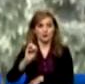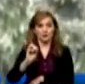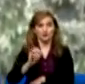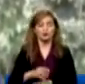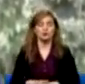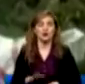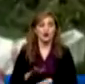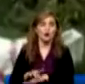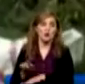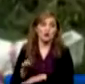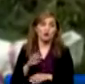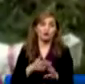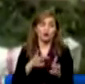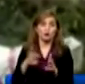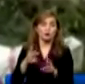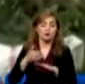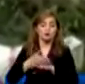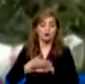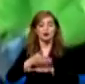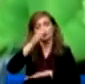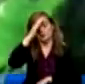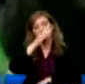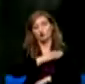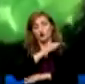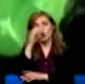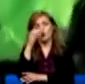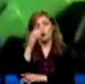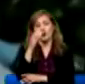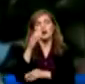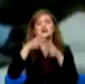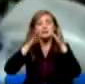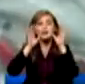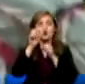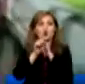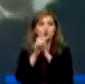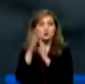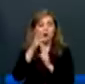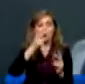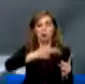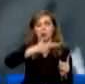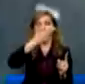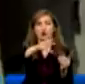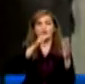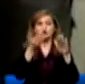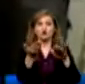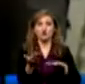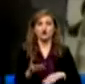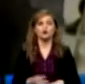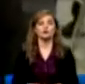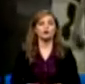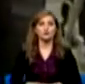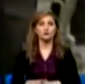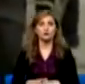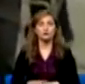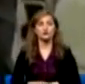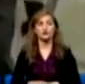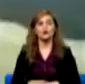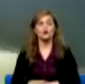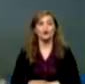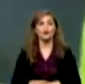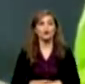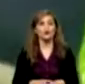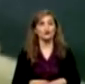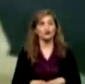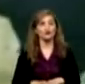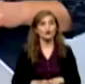estas muertes, que fue abatido por el ejército colombiano en diciembre del año pasado. En Quito, Freddy Paredes, 24